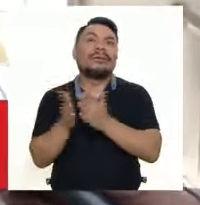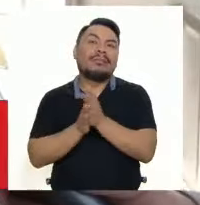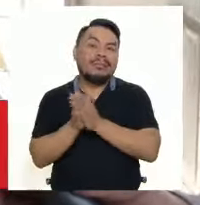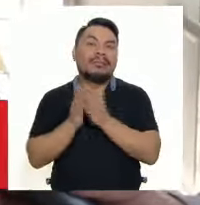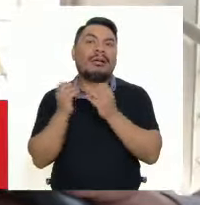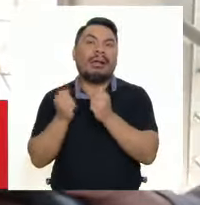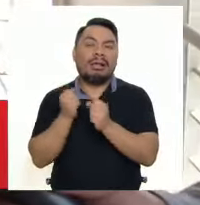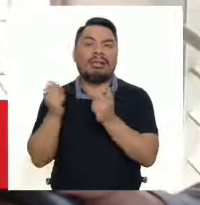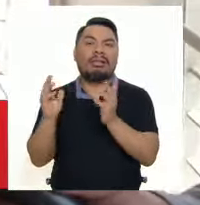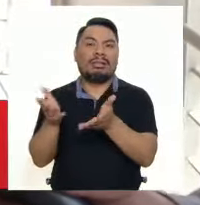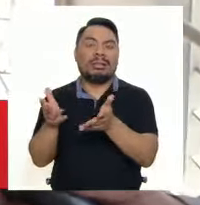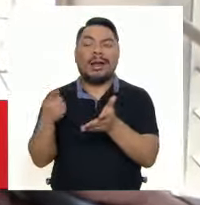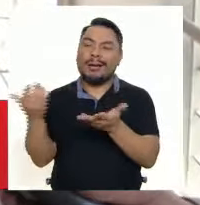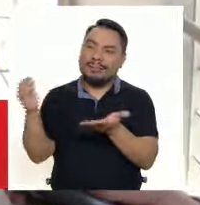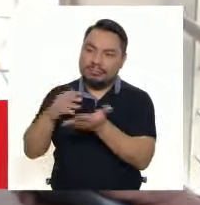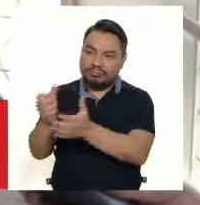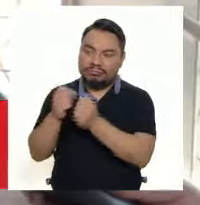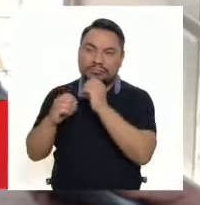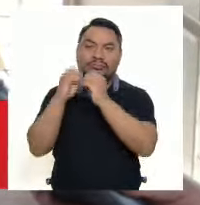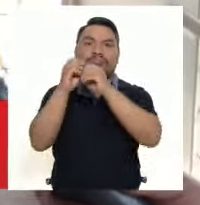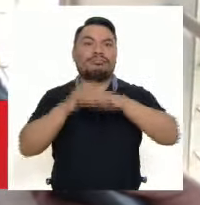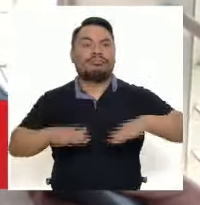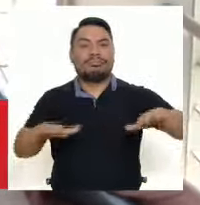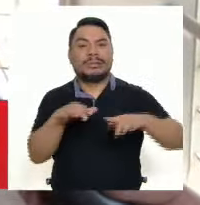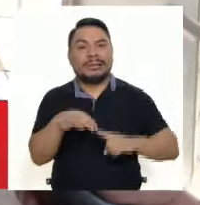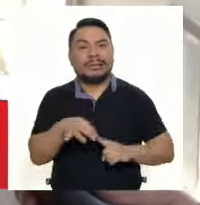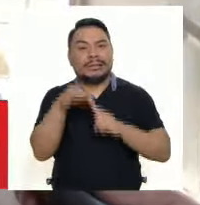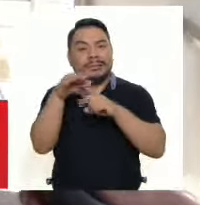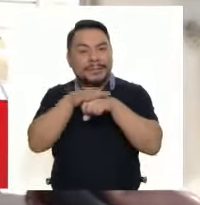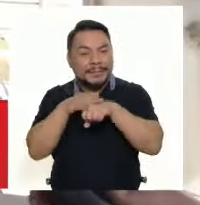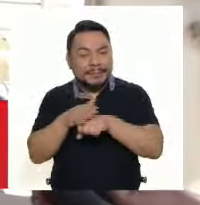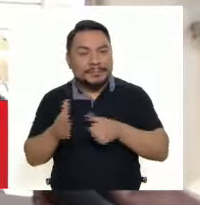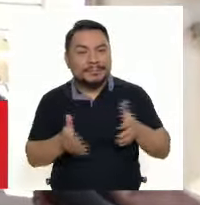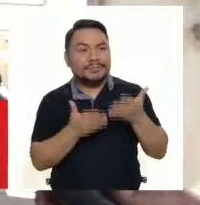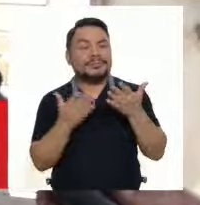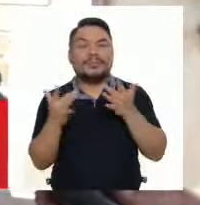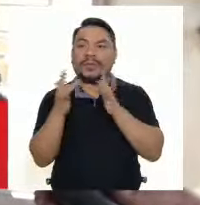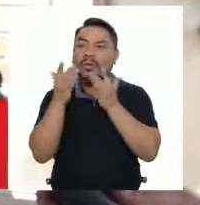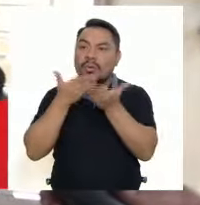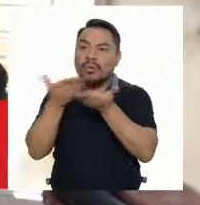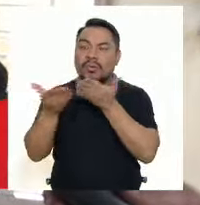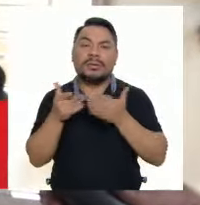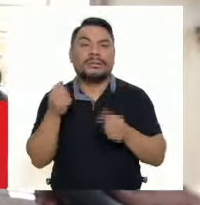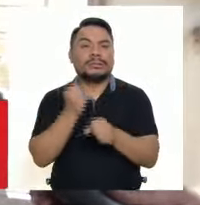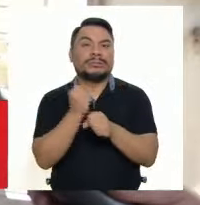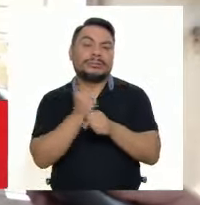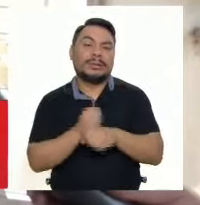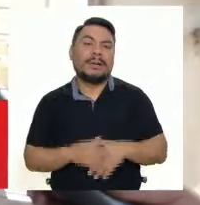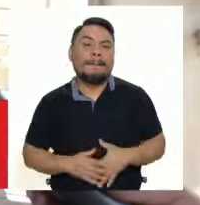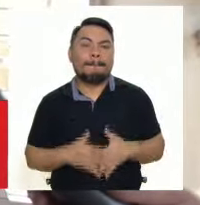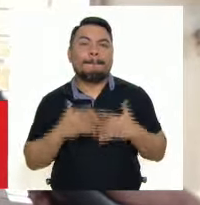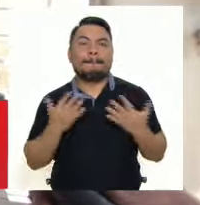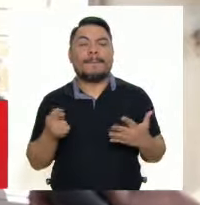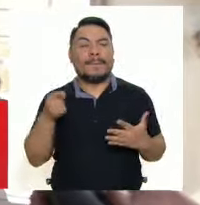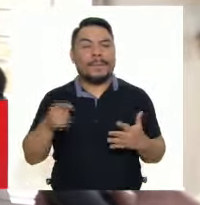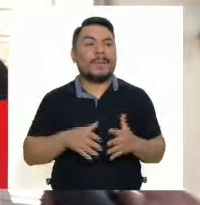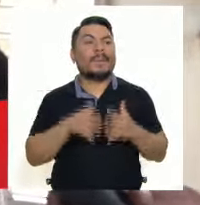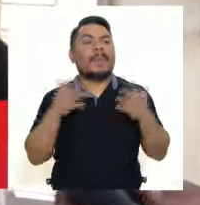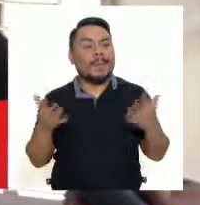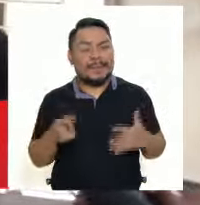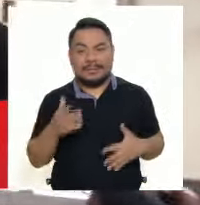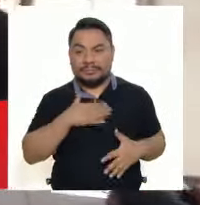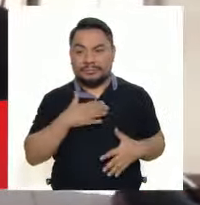que refleja esta especial estrategia de coordinación para la gestión de tanto